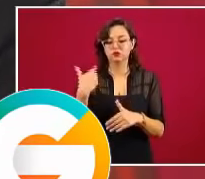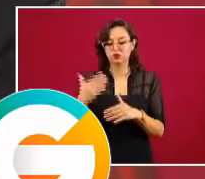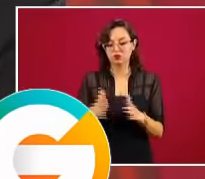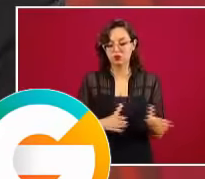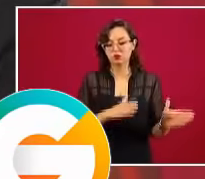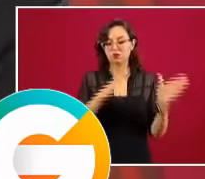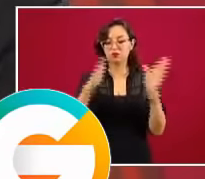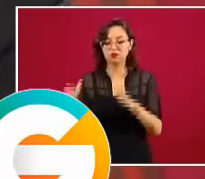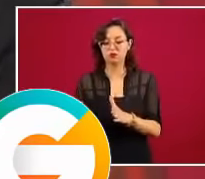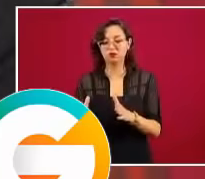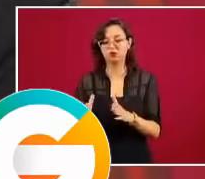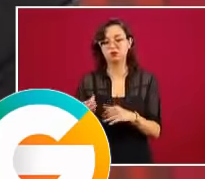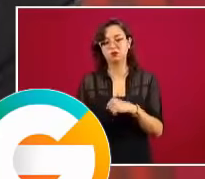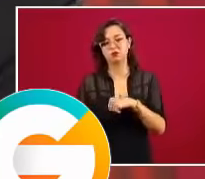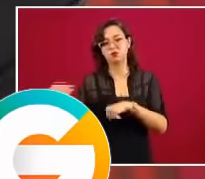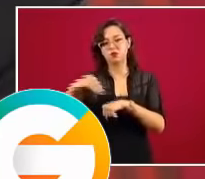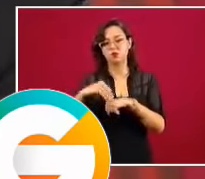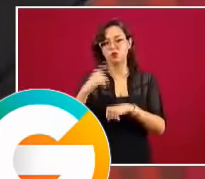otro millón